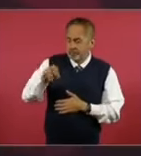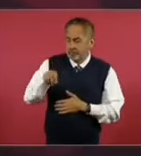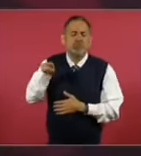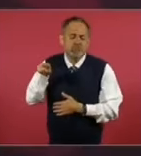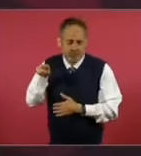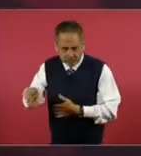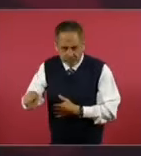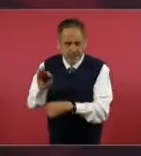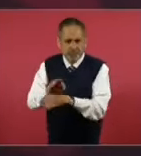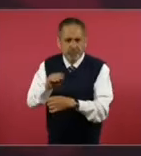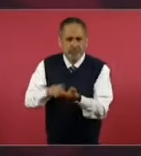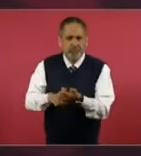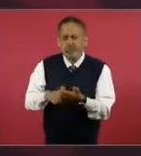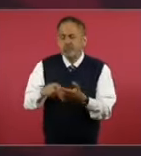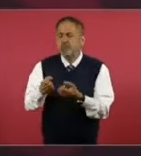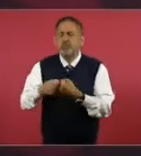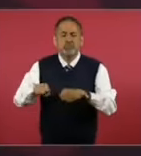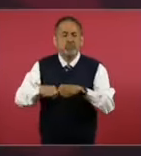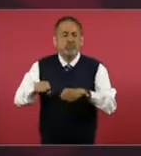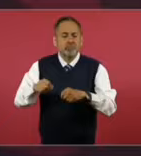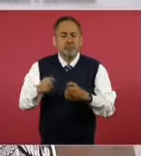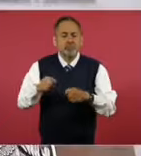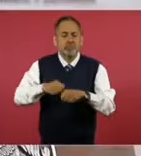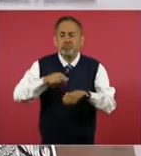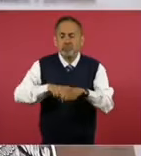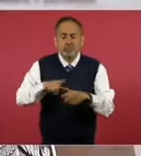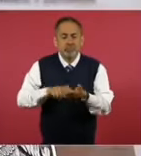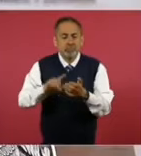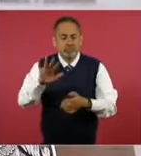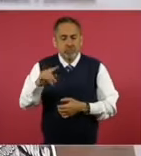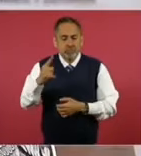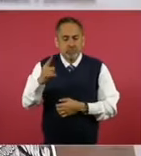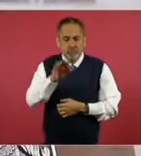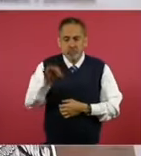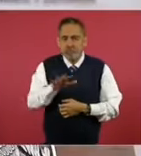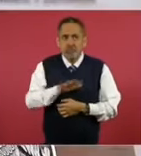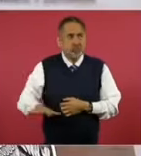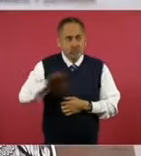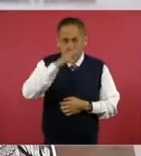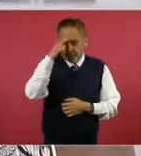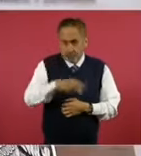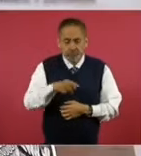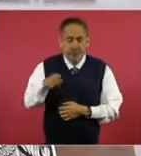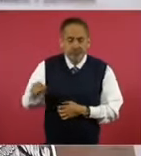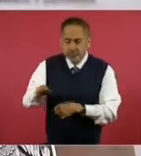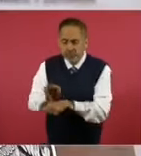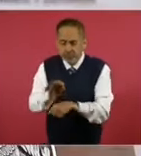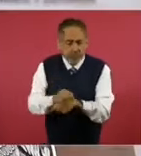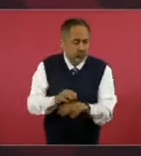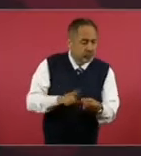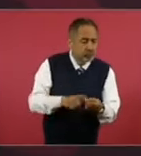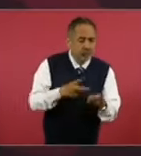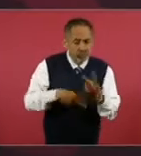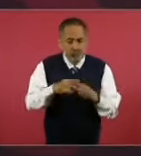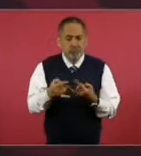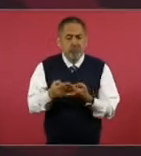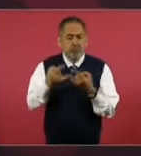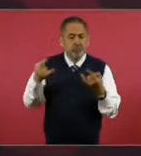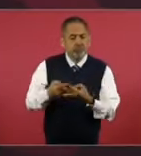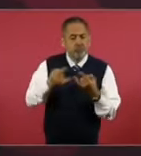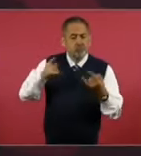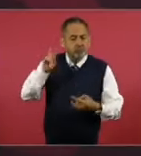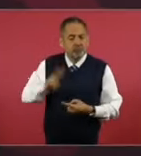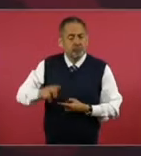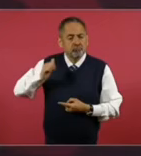la propiedad social, que es el 51% de la tierra de México, y que también resguarda las fuentes fundamentales de la historia de la lucha y